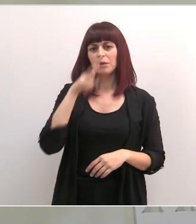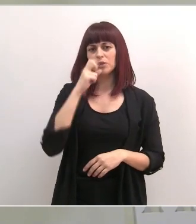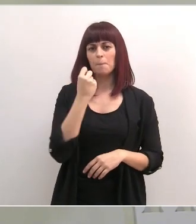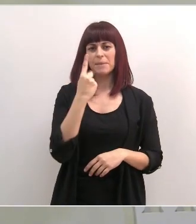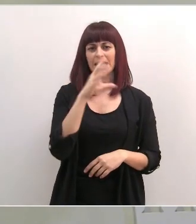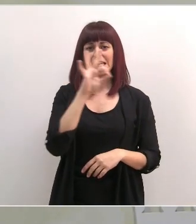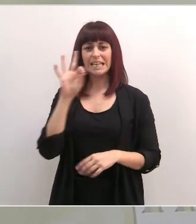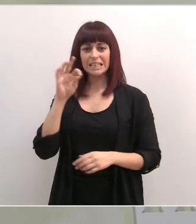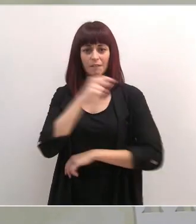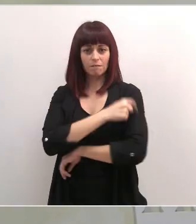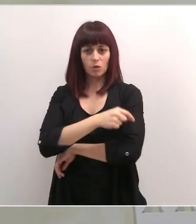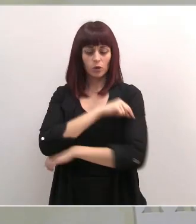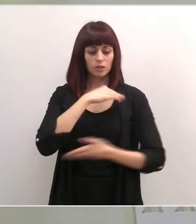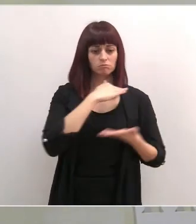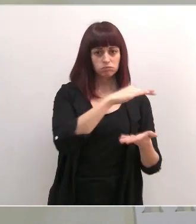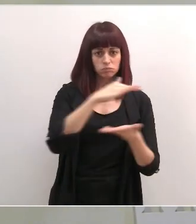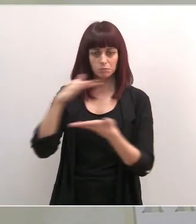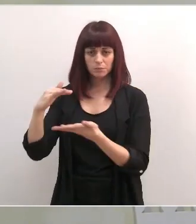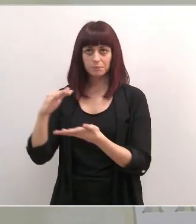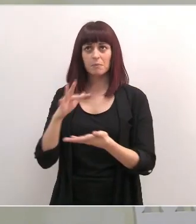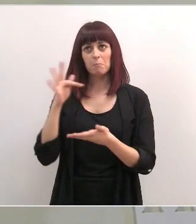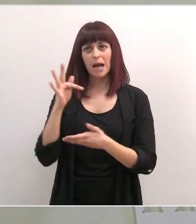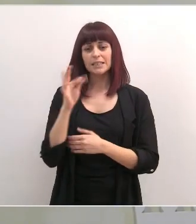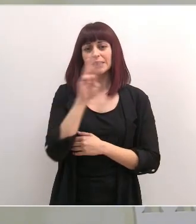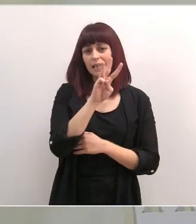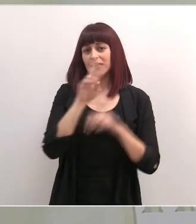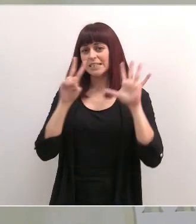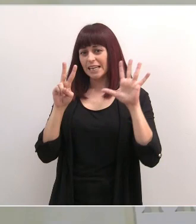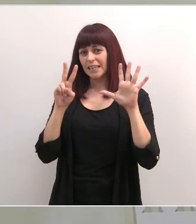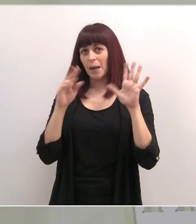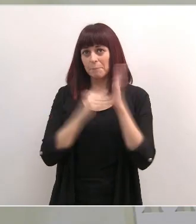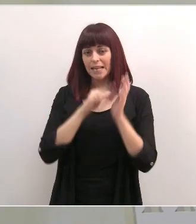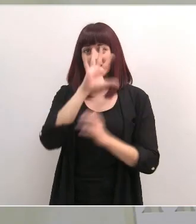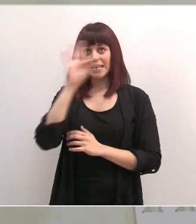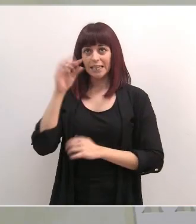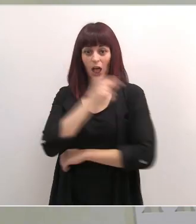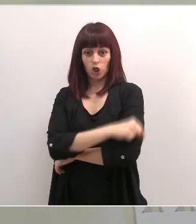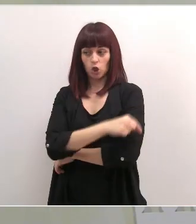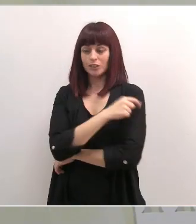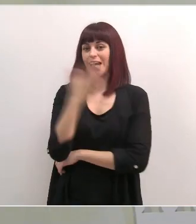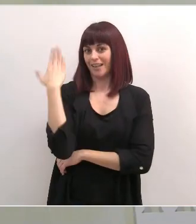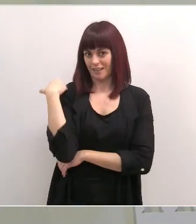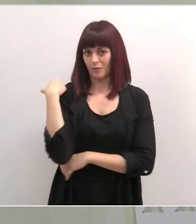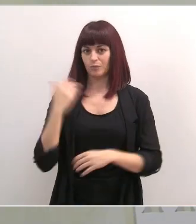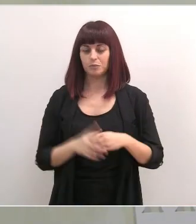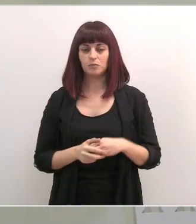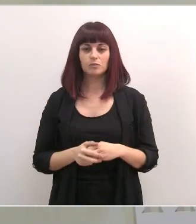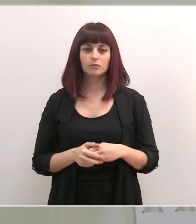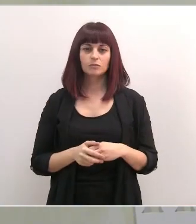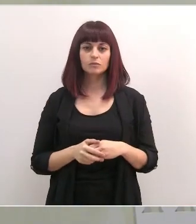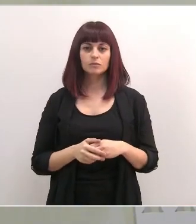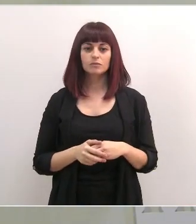1.500 vacunas, que se suman a las 37.530 dosis ya administradas el día de ayer, de las